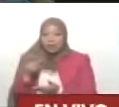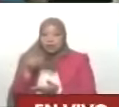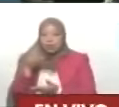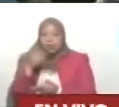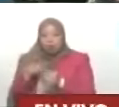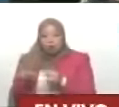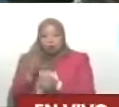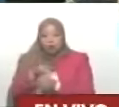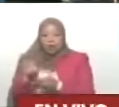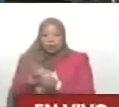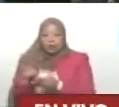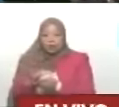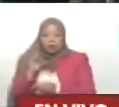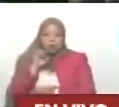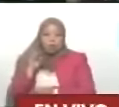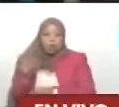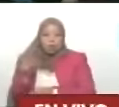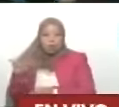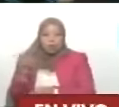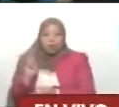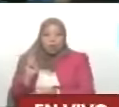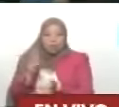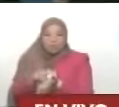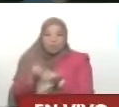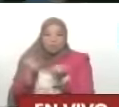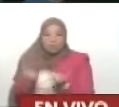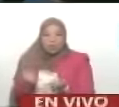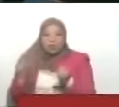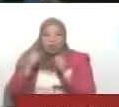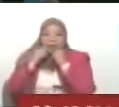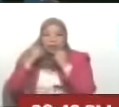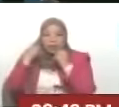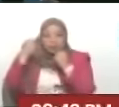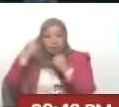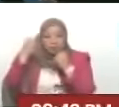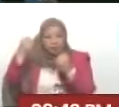Potro, porque ellos han sido protagonistas de las campañas.